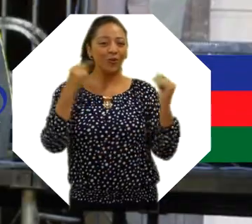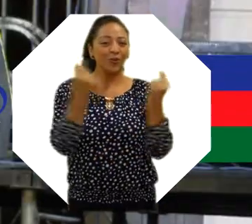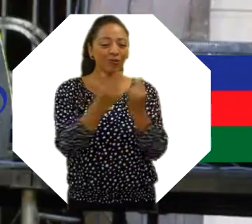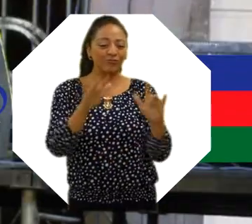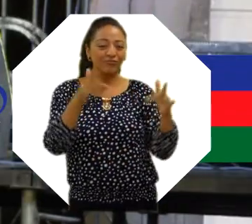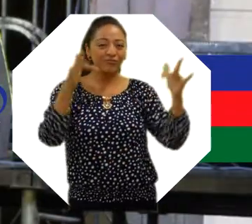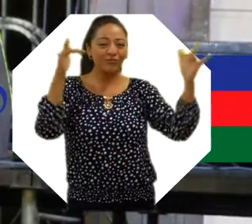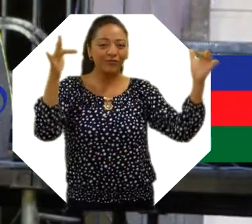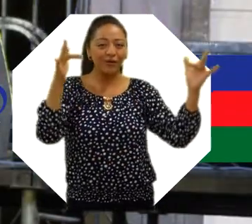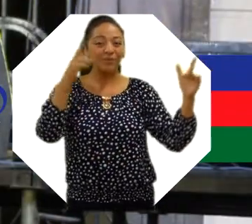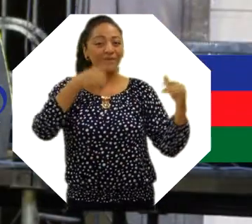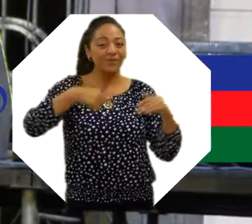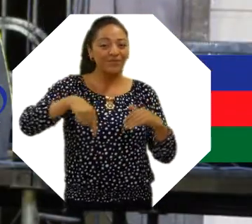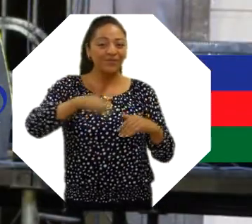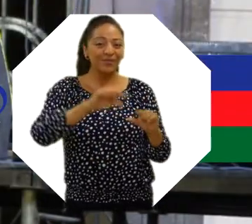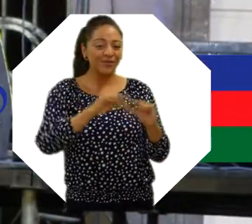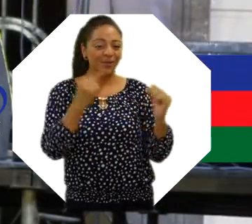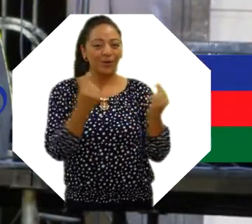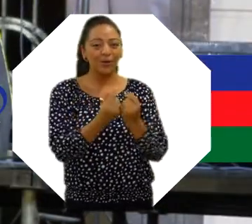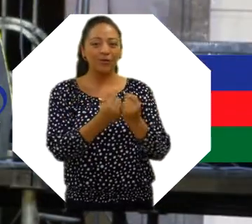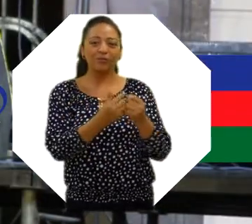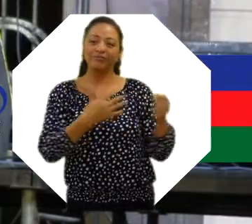Los brillantes.